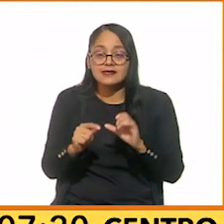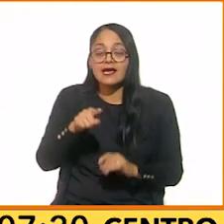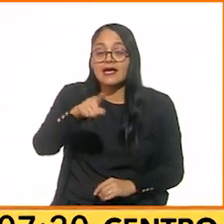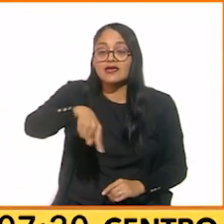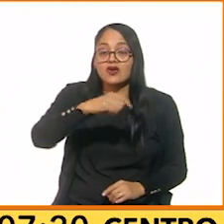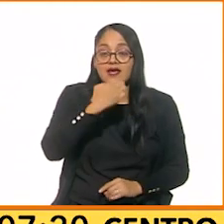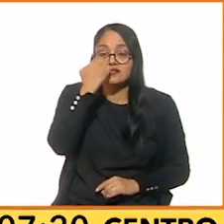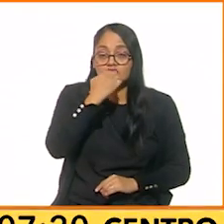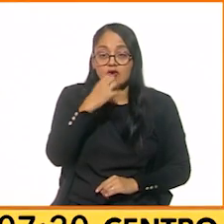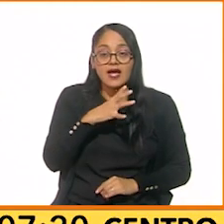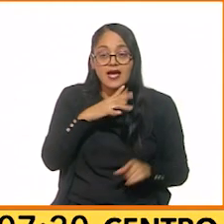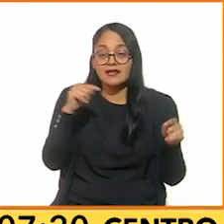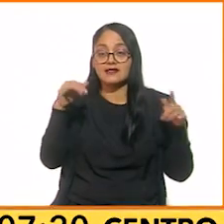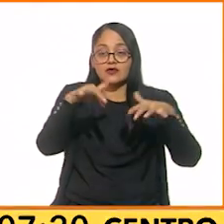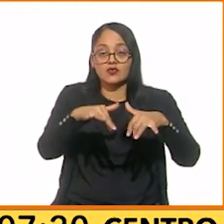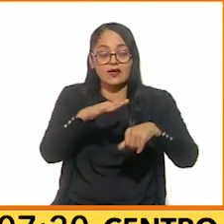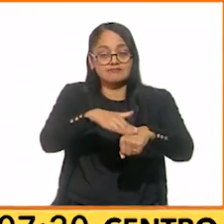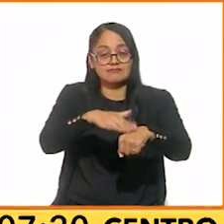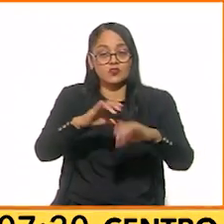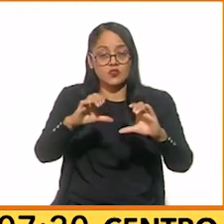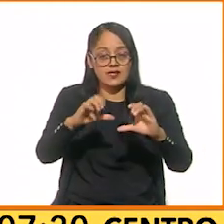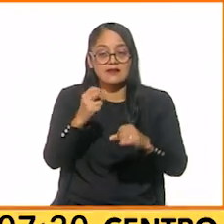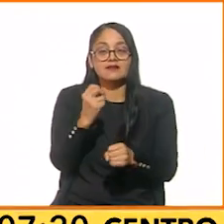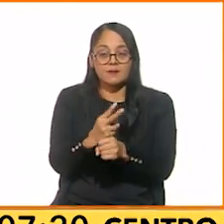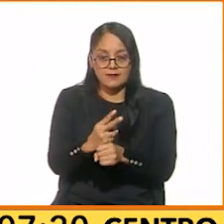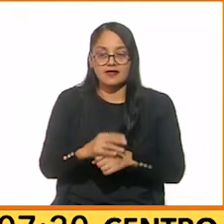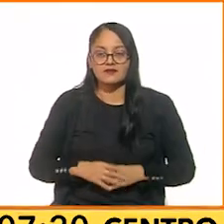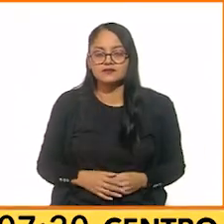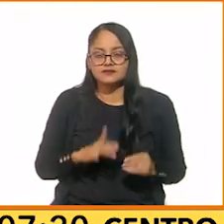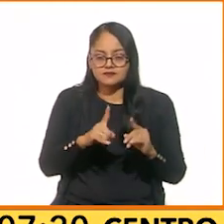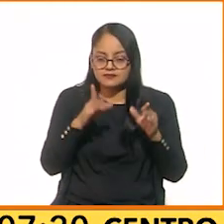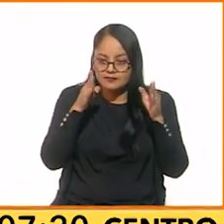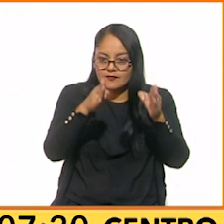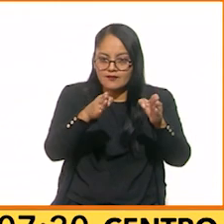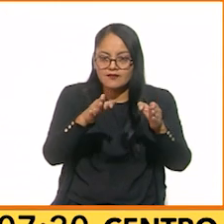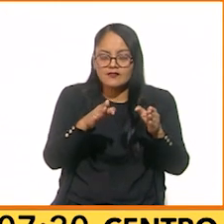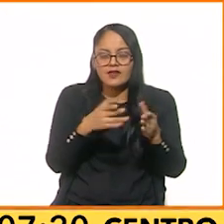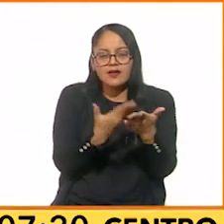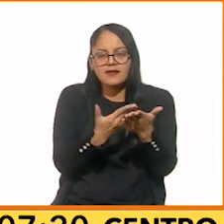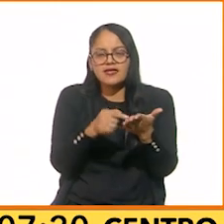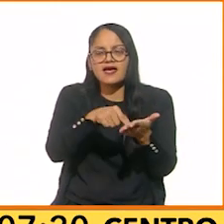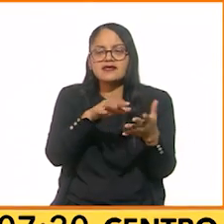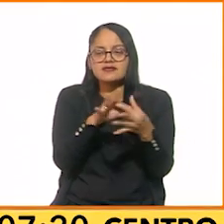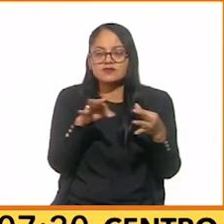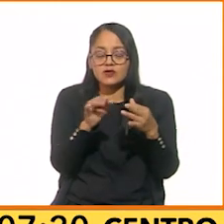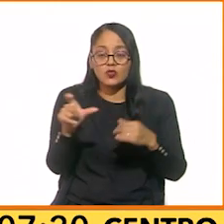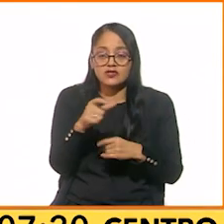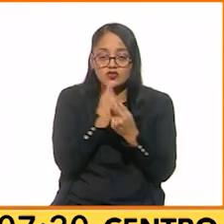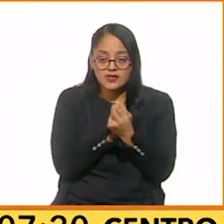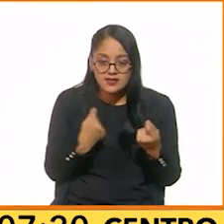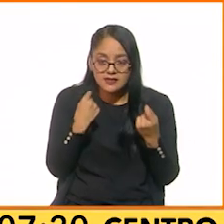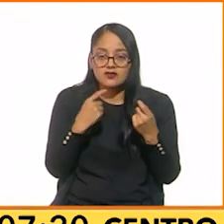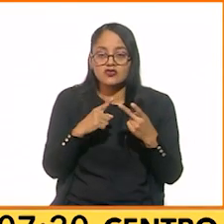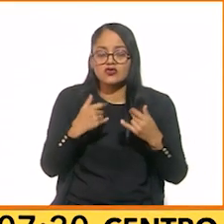es el mejor lugar para tener estas alertas tempranas. Es central y la experiencia, la evidencia nos cuenta que cuando los niños, las